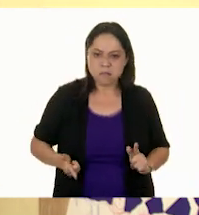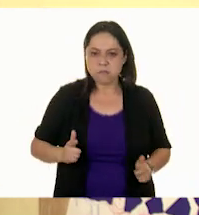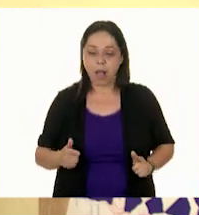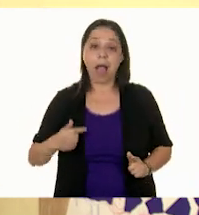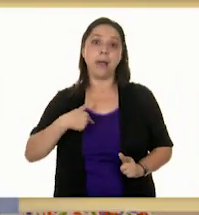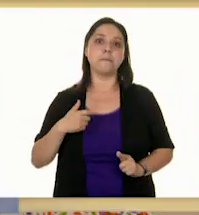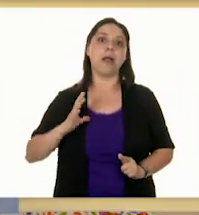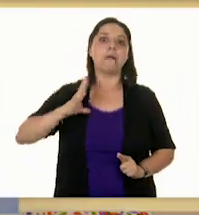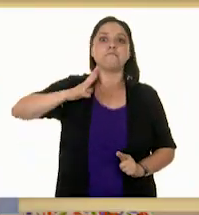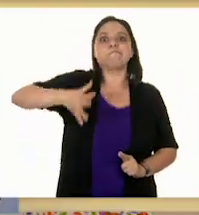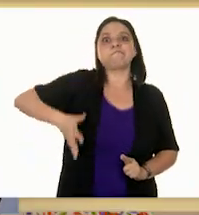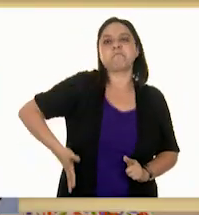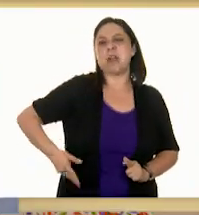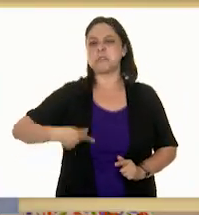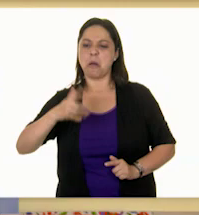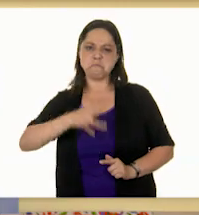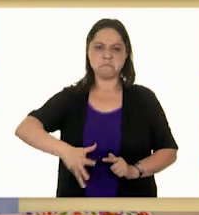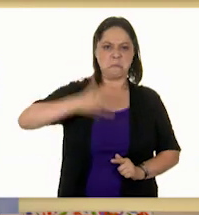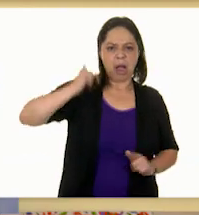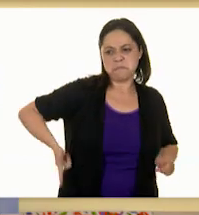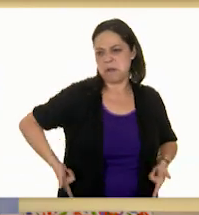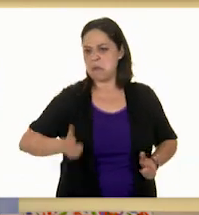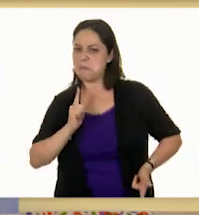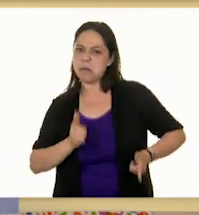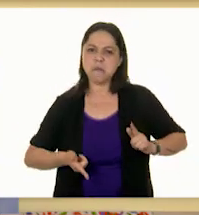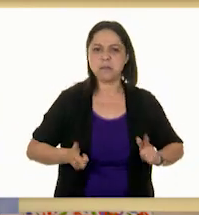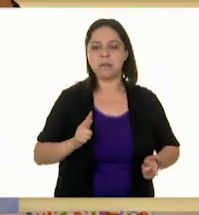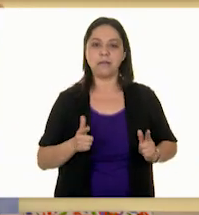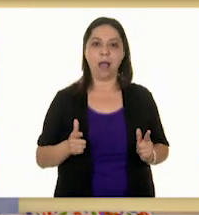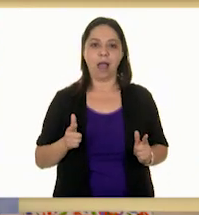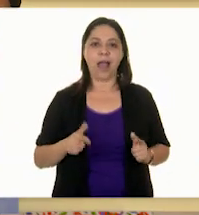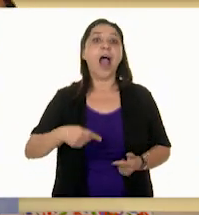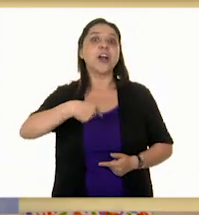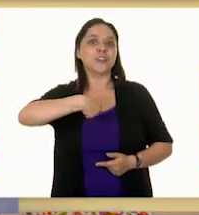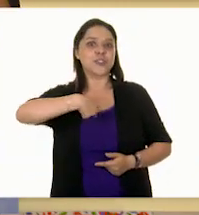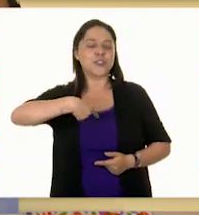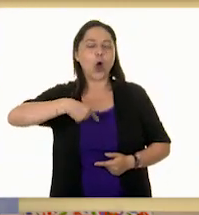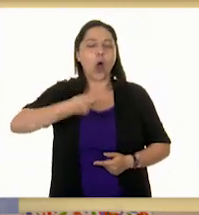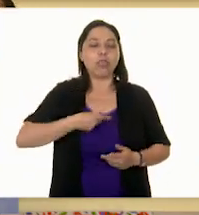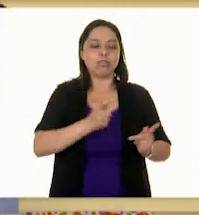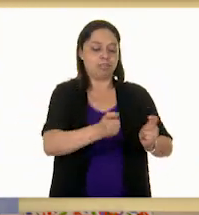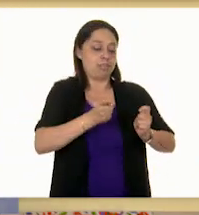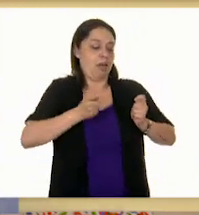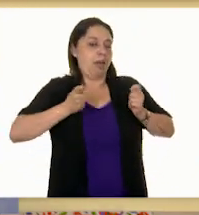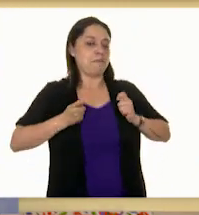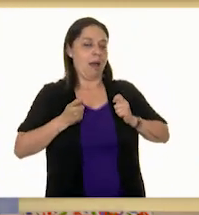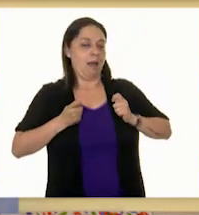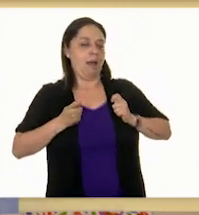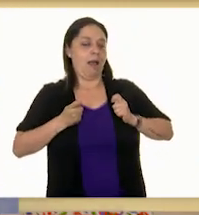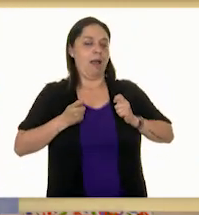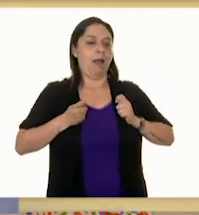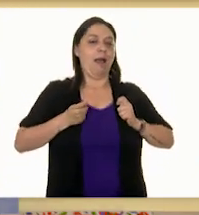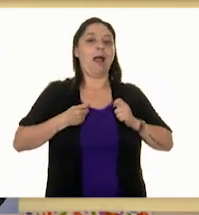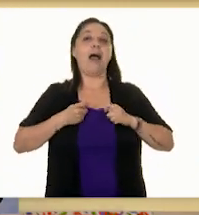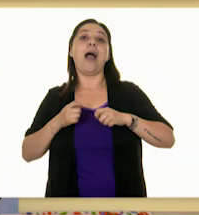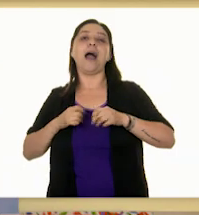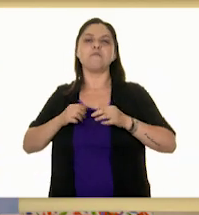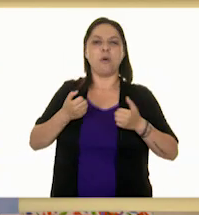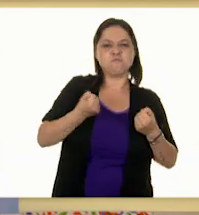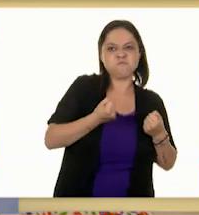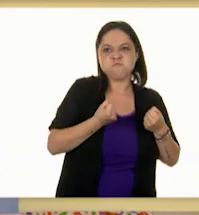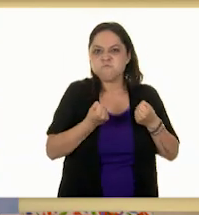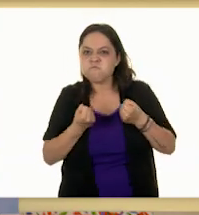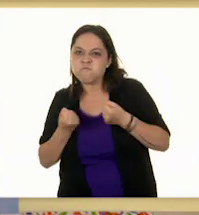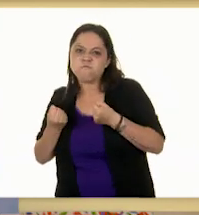veloz. Yo me convertía en un piloto de autos y le ganaba a mi